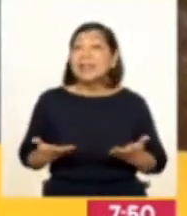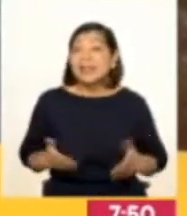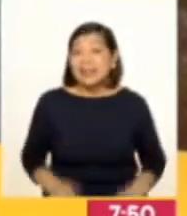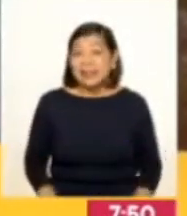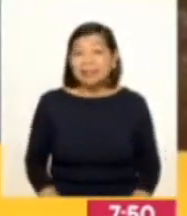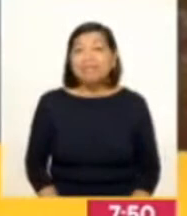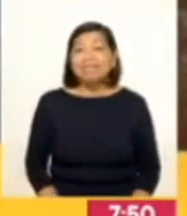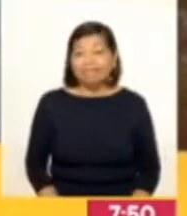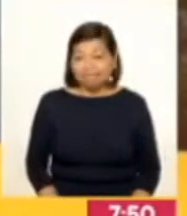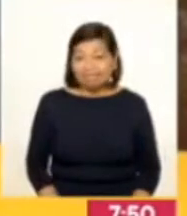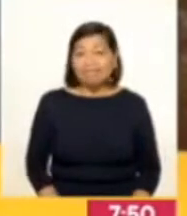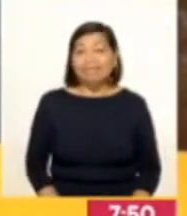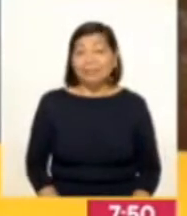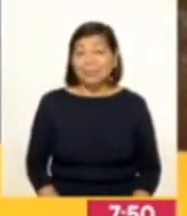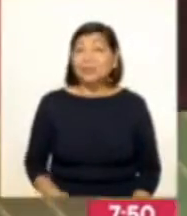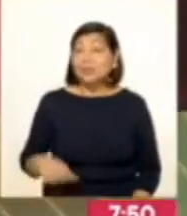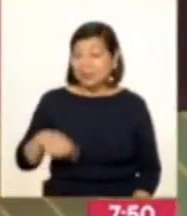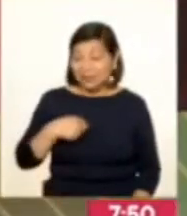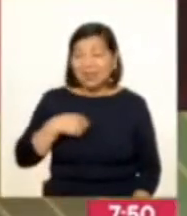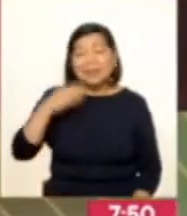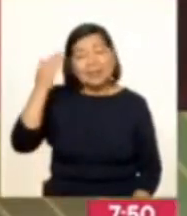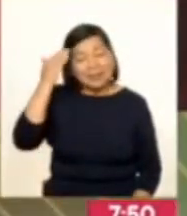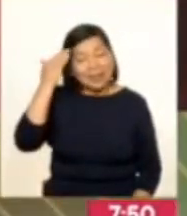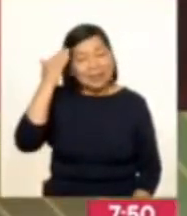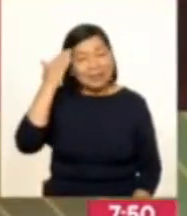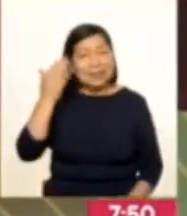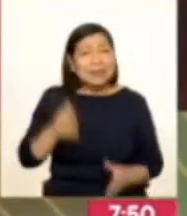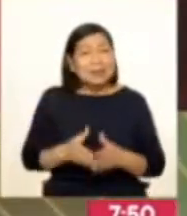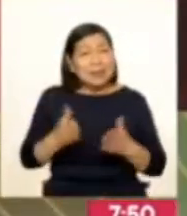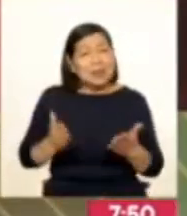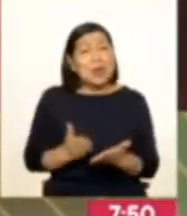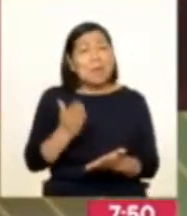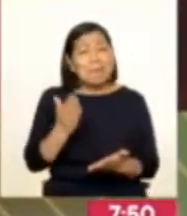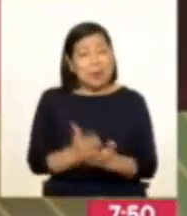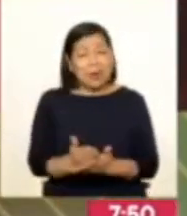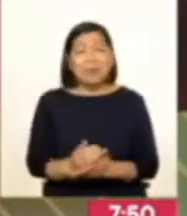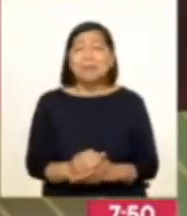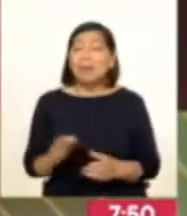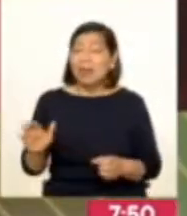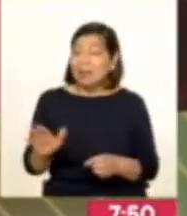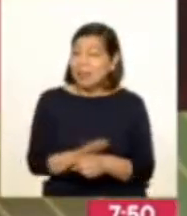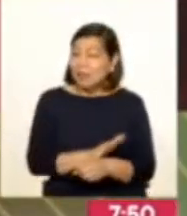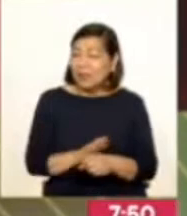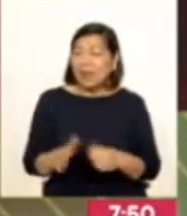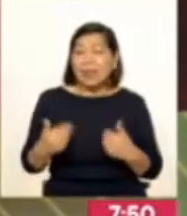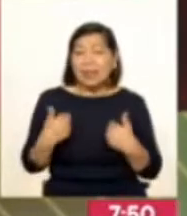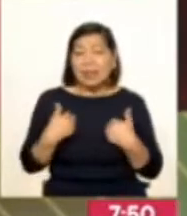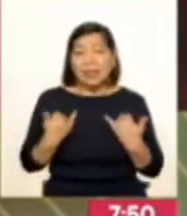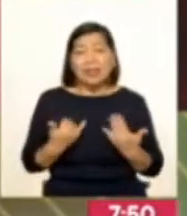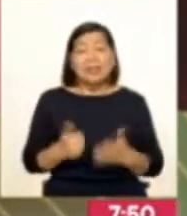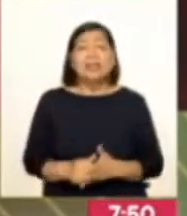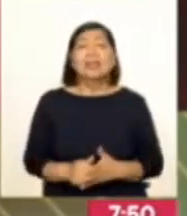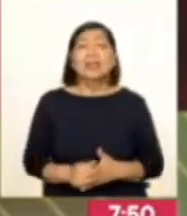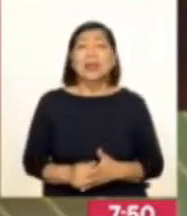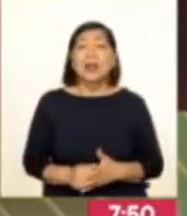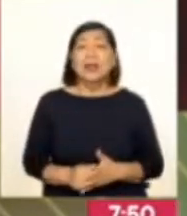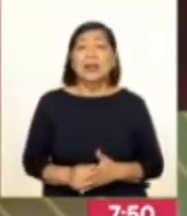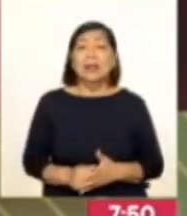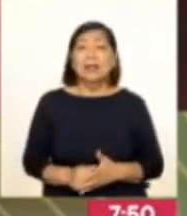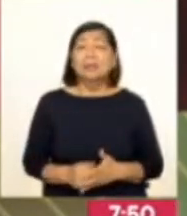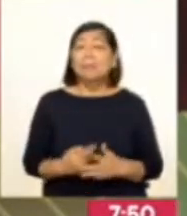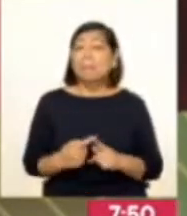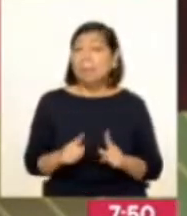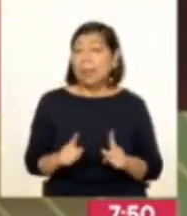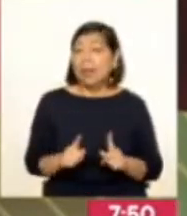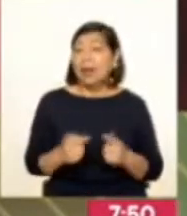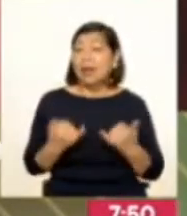bueno precisamente no nosotros somos conscientes de las tremendas dificultades y complejidades que tiene el gestor público no y de